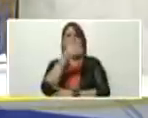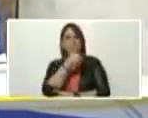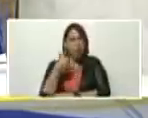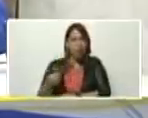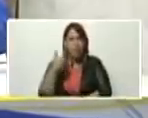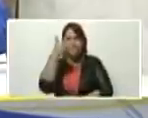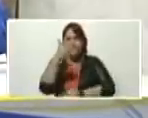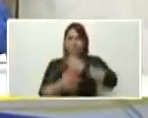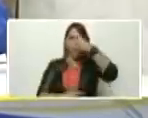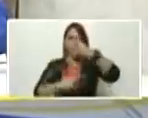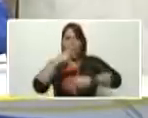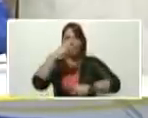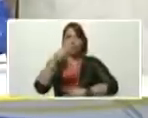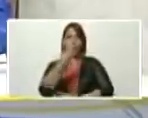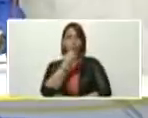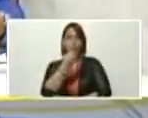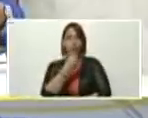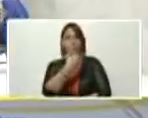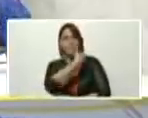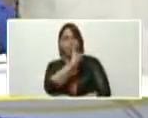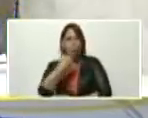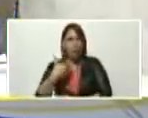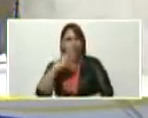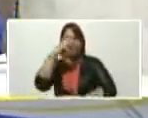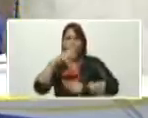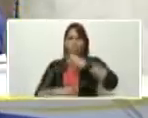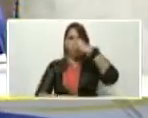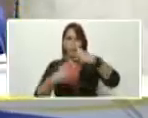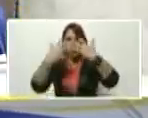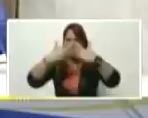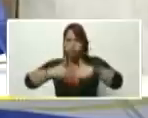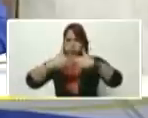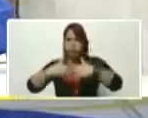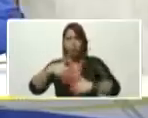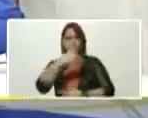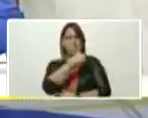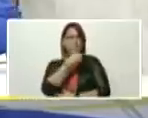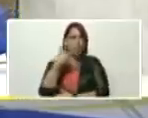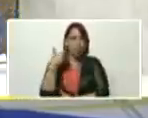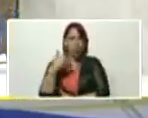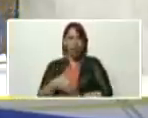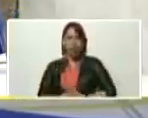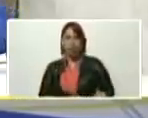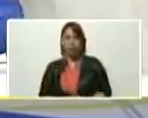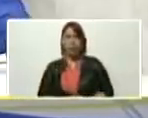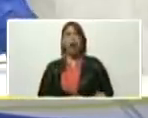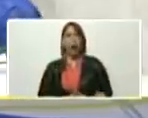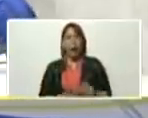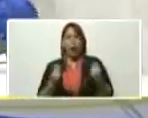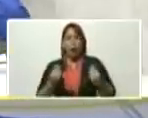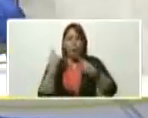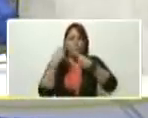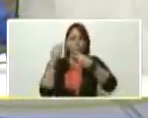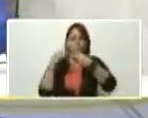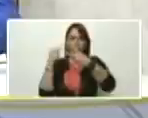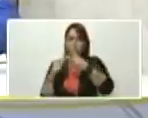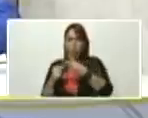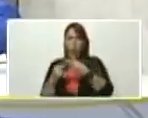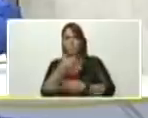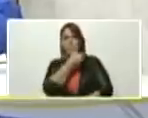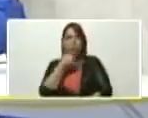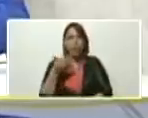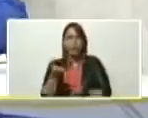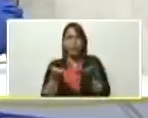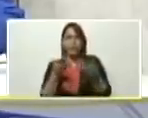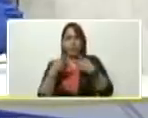la producción de alimentos, para mejorar la producción industrial, para mejorar la oferta de productos, para mejorar los servicios